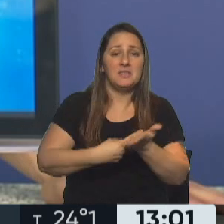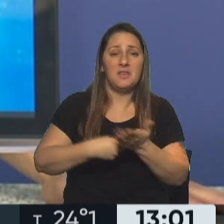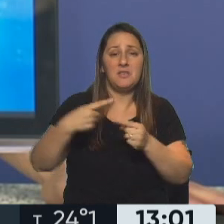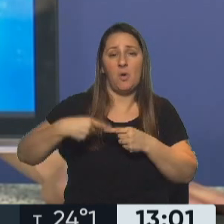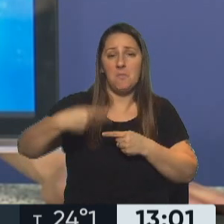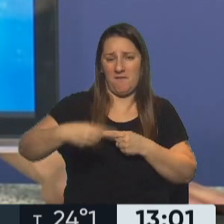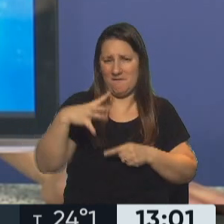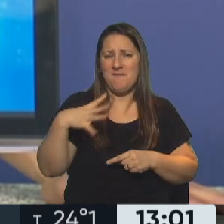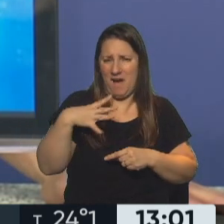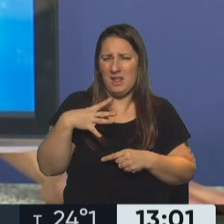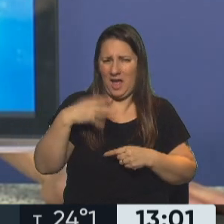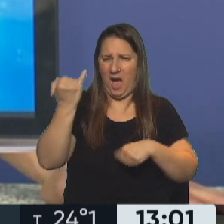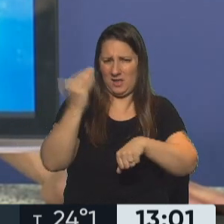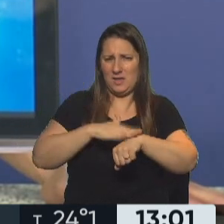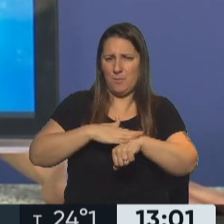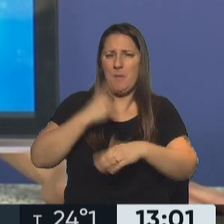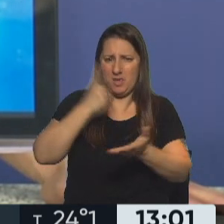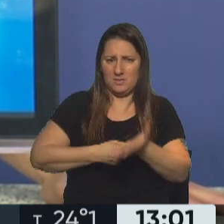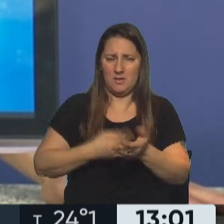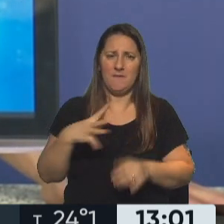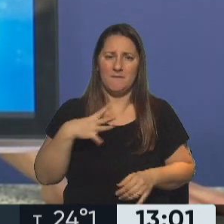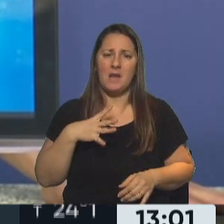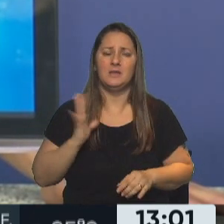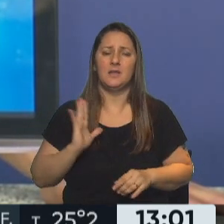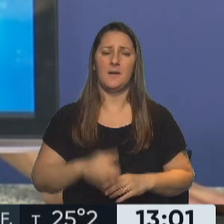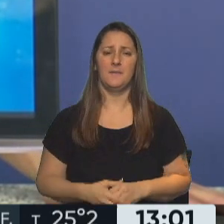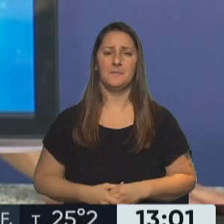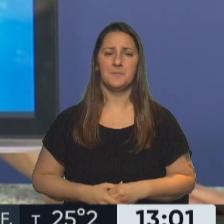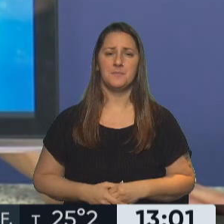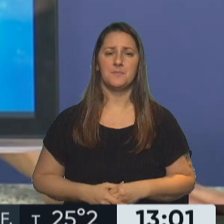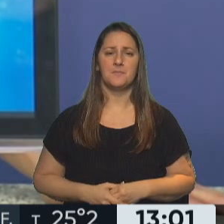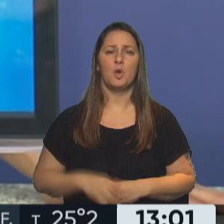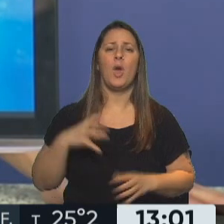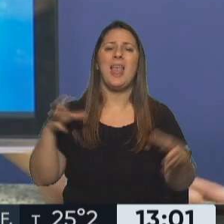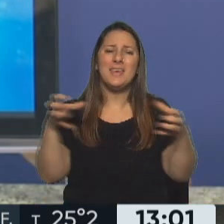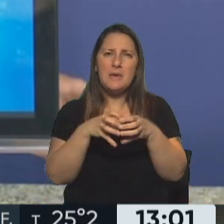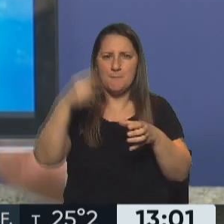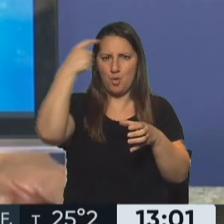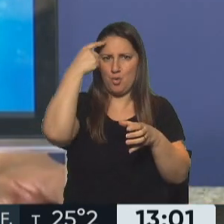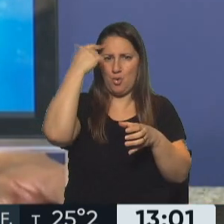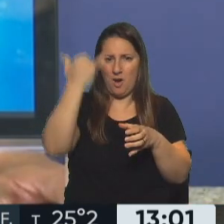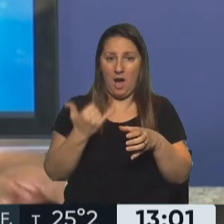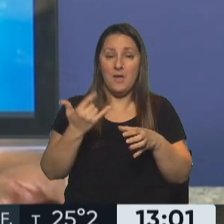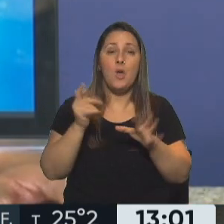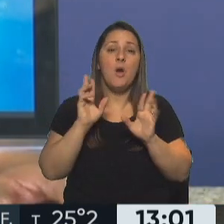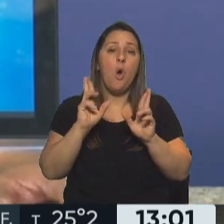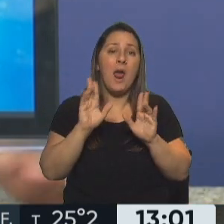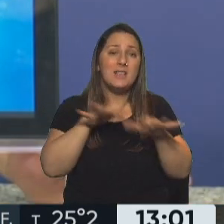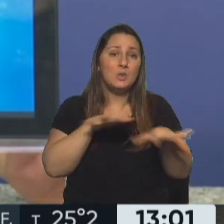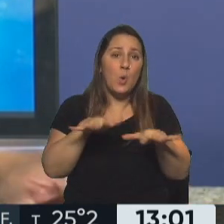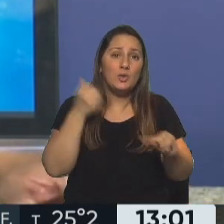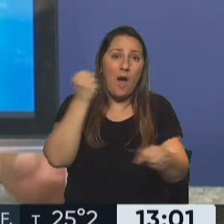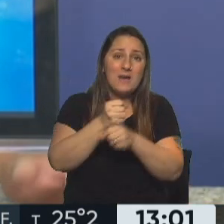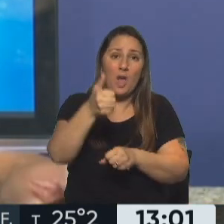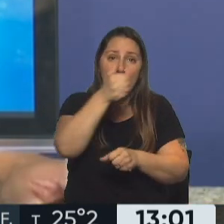todavía quedan días por decidir lo voy a hacer pero como te dije anteriormente tengo el equipo en mi cabeza ojalá que no pase nada hasta el domingo